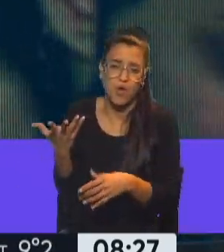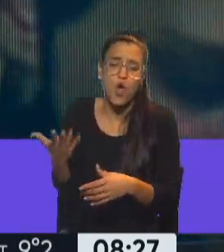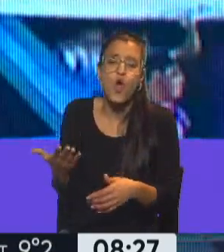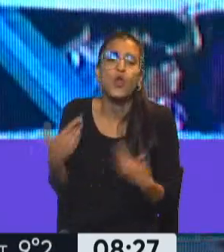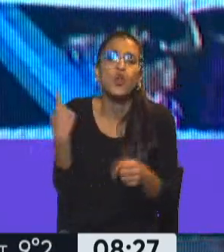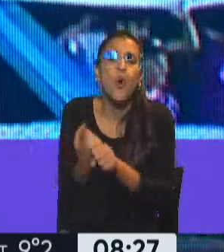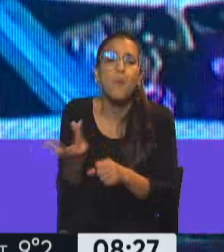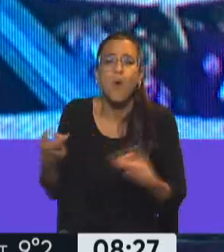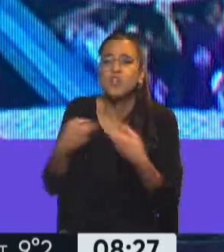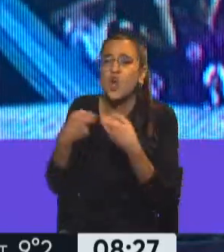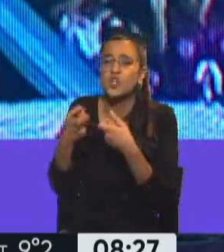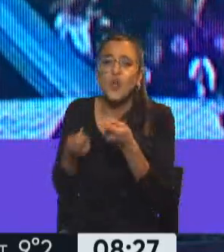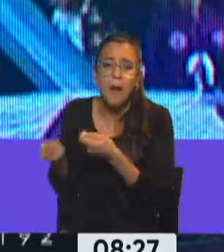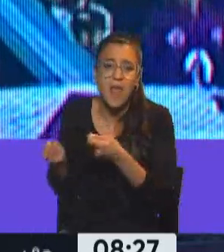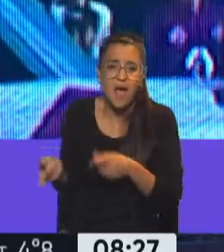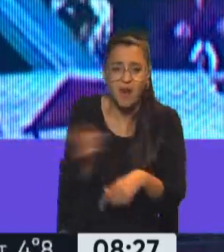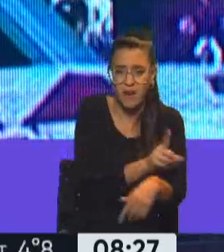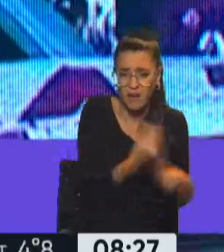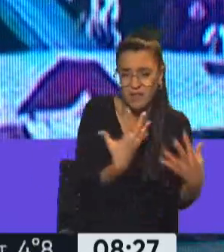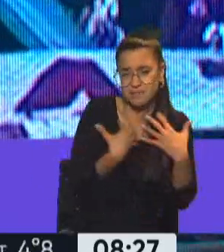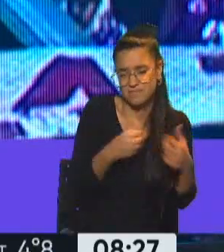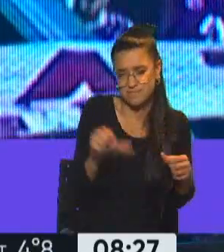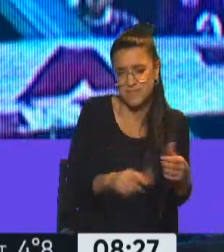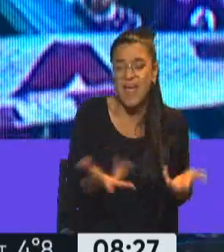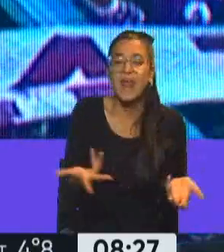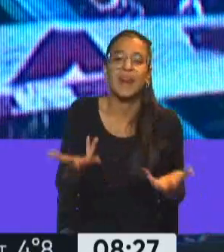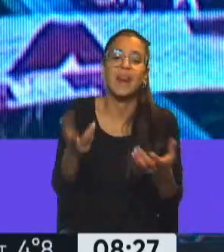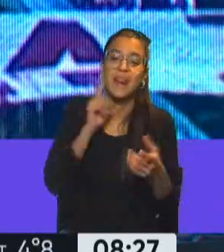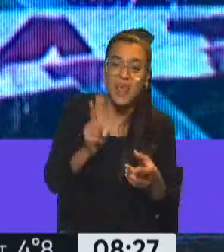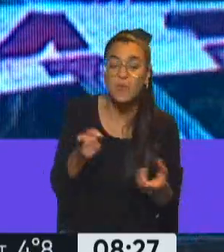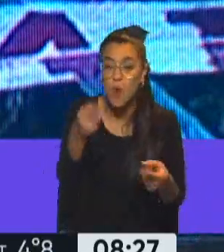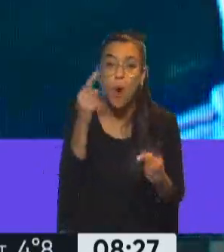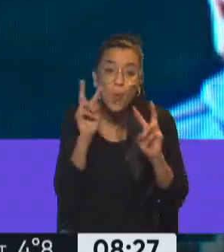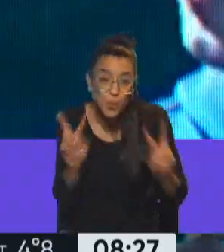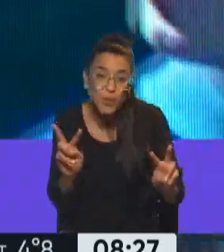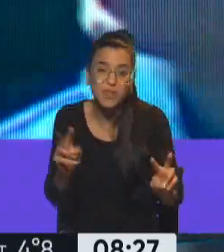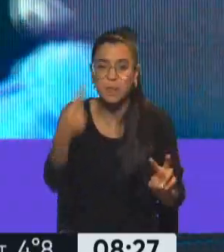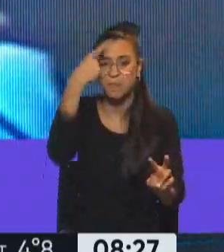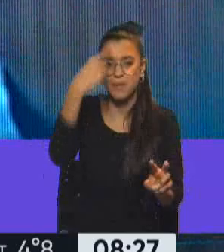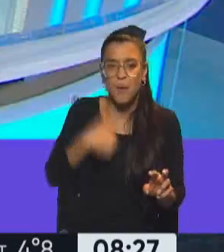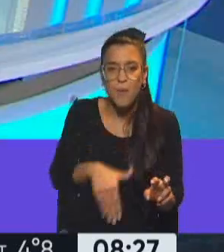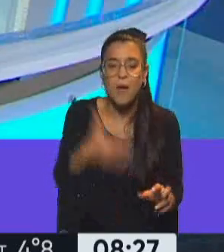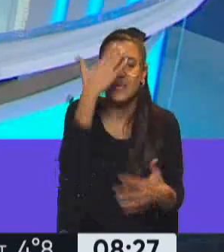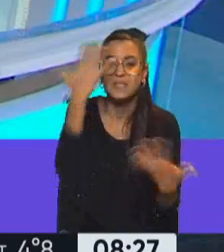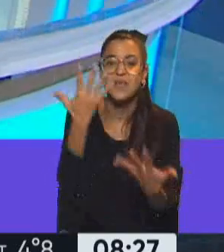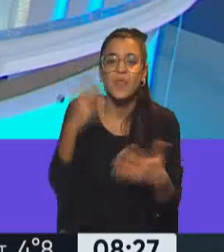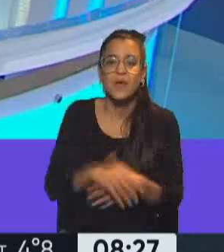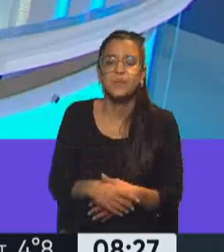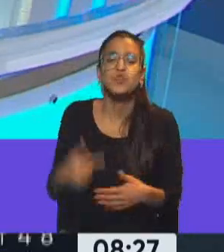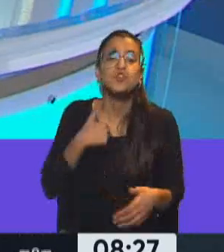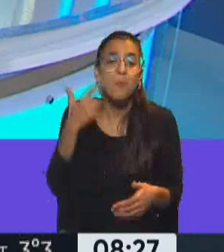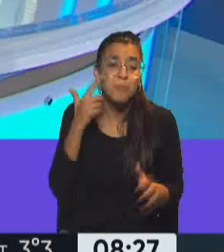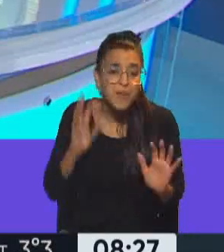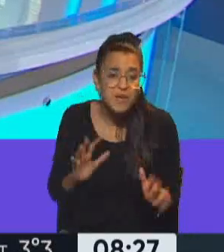manejar a sus propios socios es un riesgo. Pero lo que vos viste, ¿te alarmó pensando en los próximos 15 días? Yo creo que